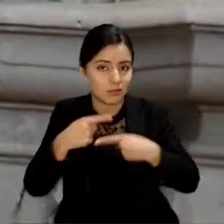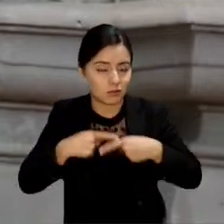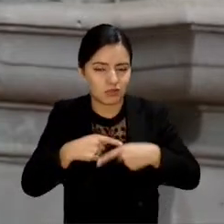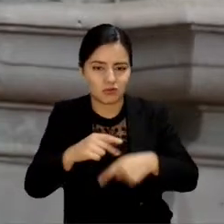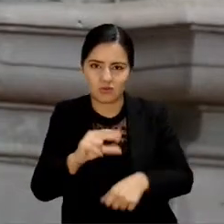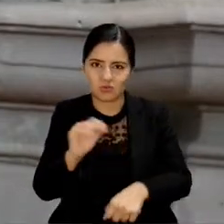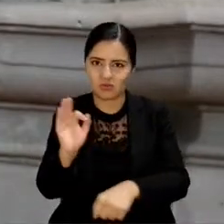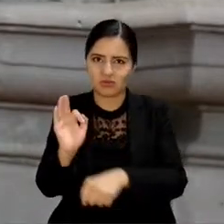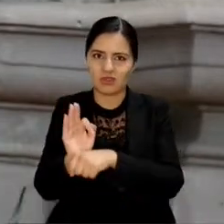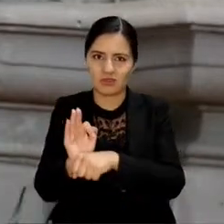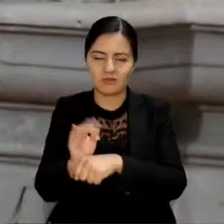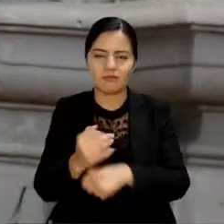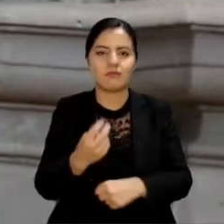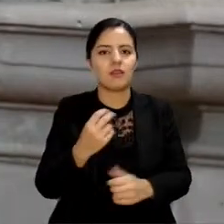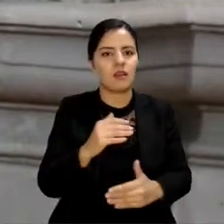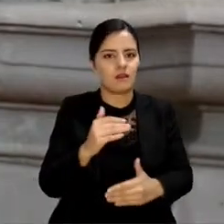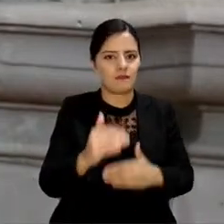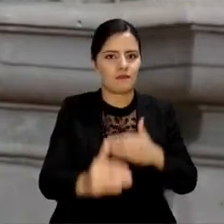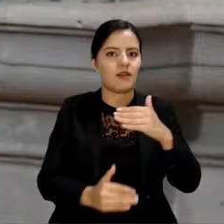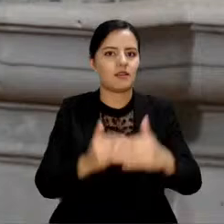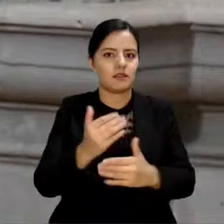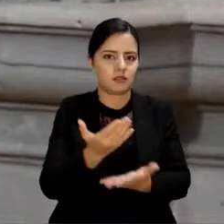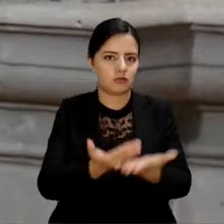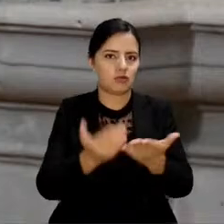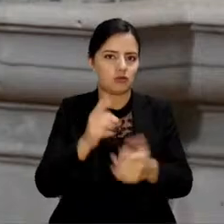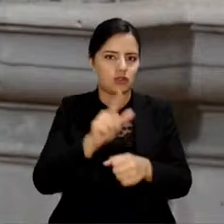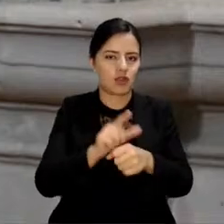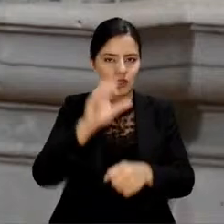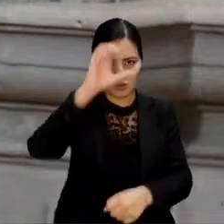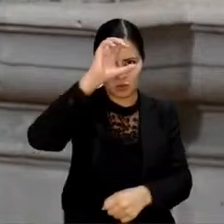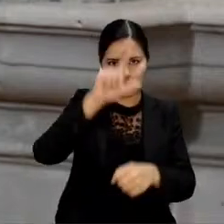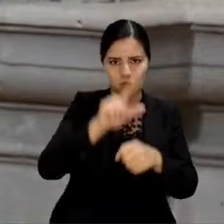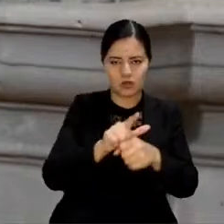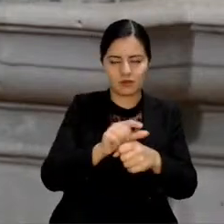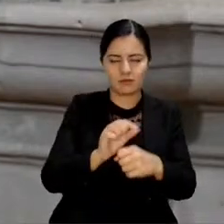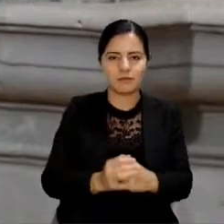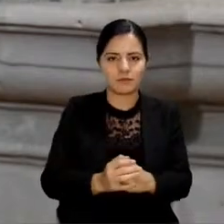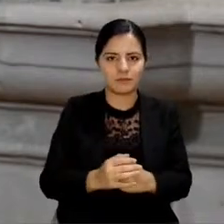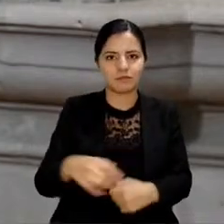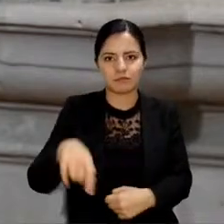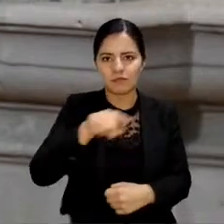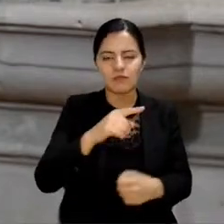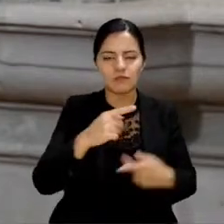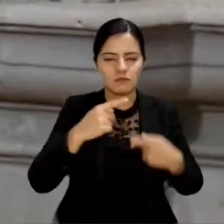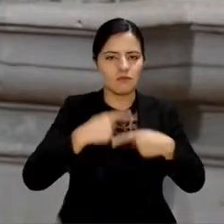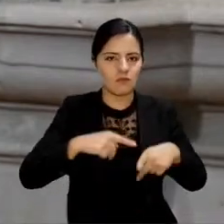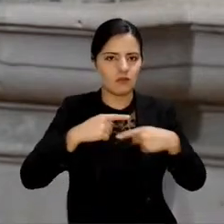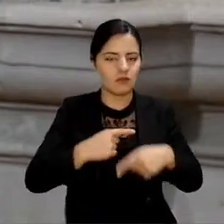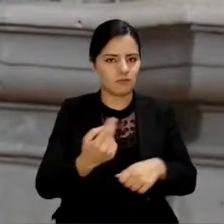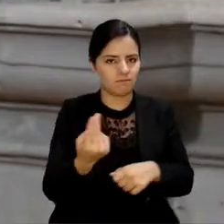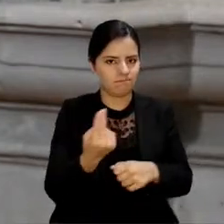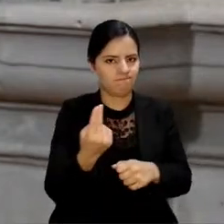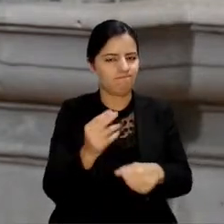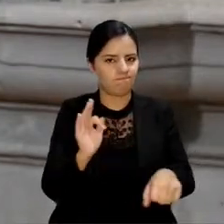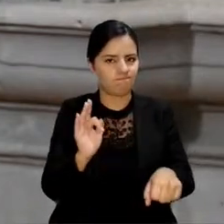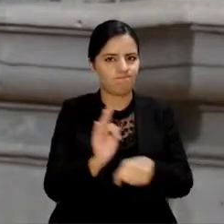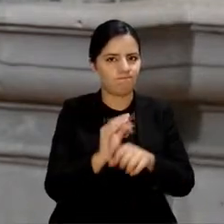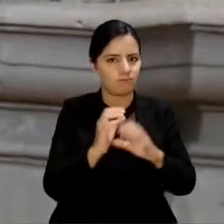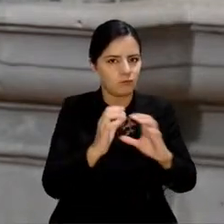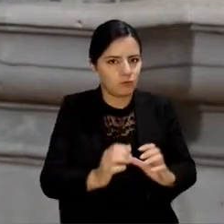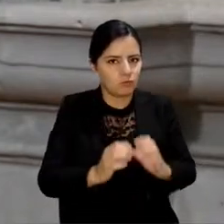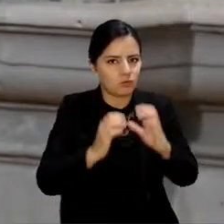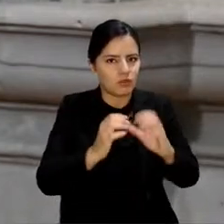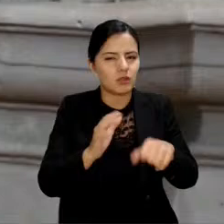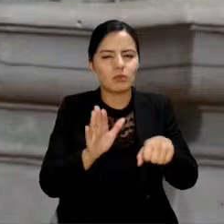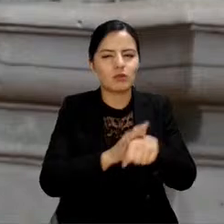salud social, avance cultural y valores que como sociedad debemos de defender. Ya